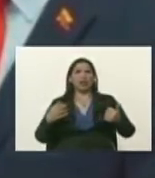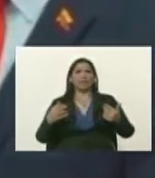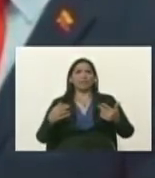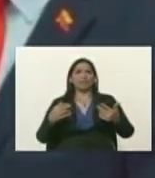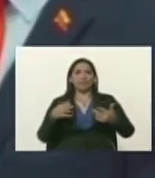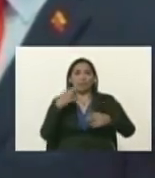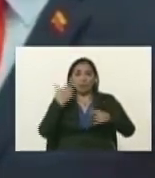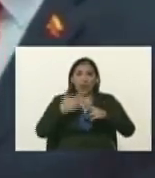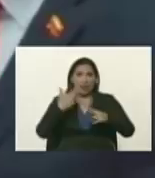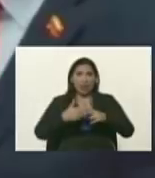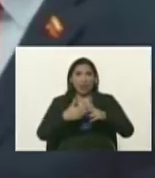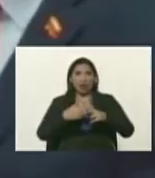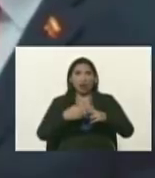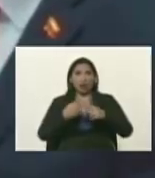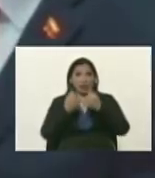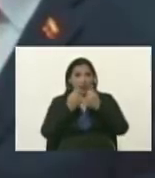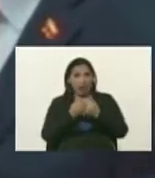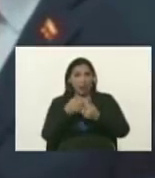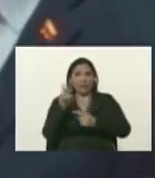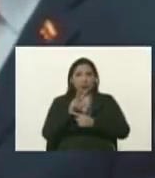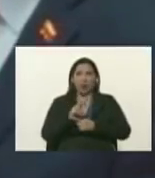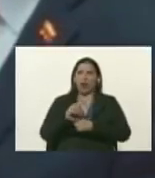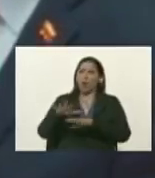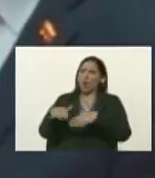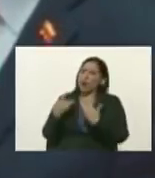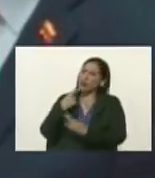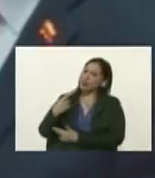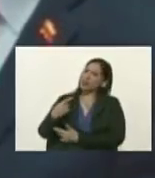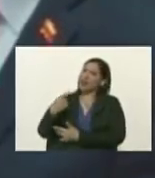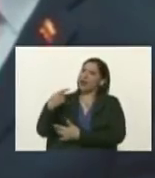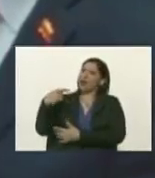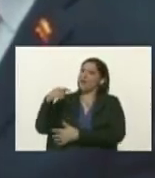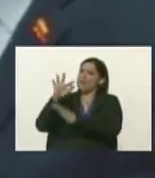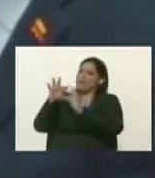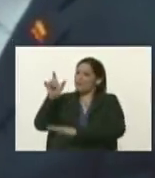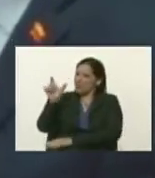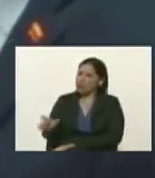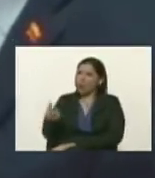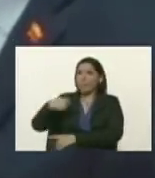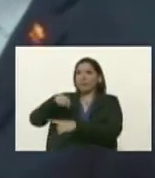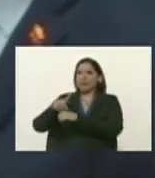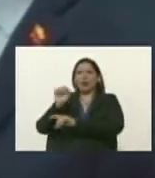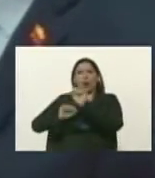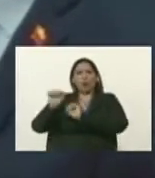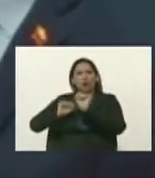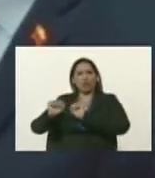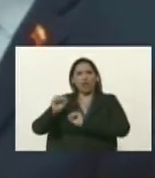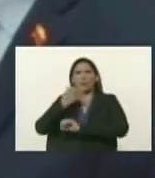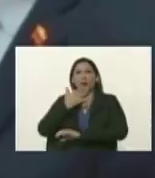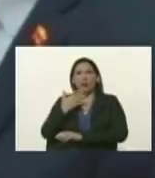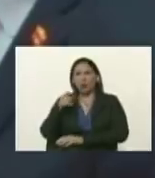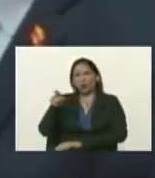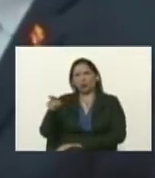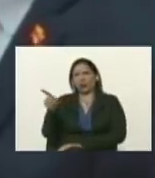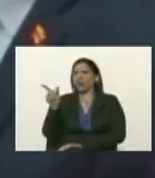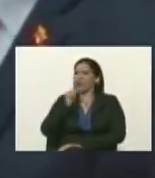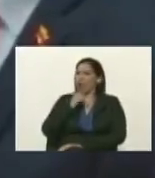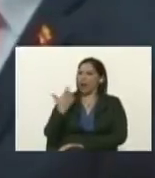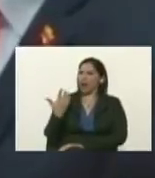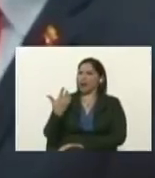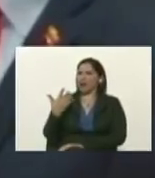activos del país en el extranjero. Cuando le planteaban la figura de un procurador, usted era el primero que se oponía. Entonces usted no es un